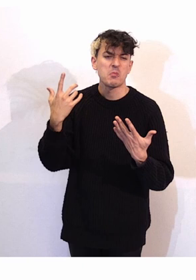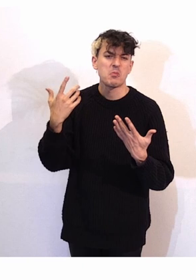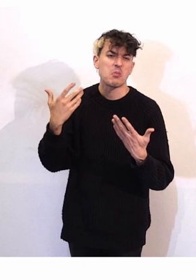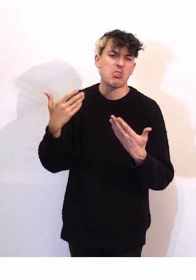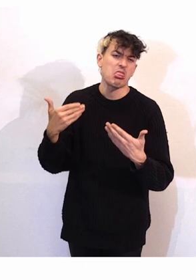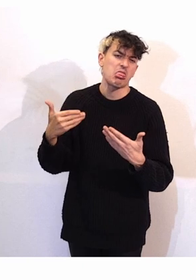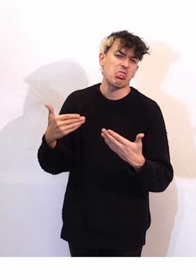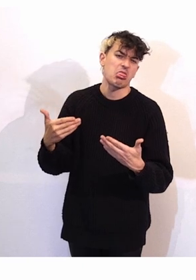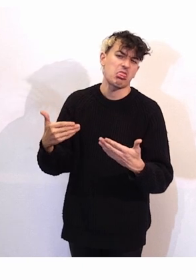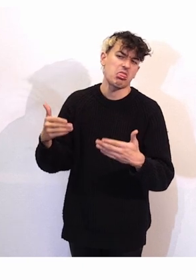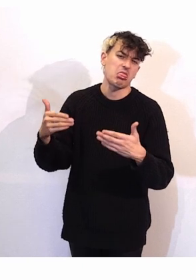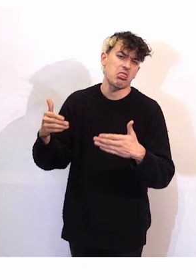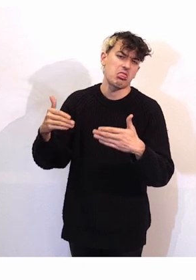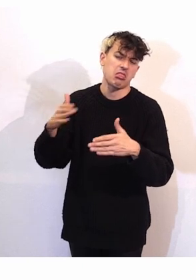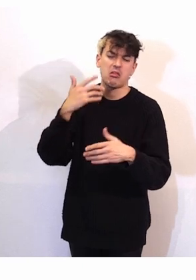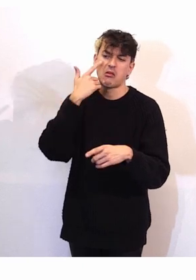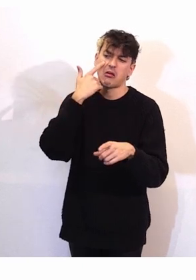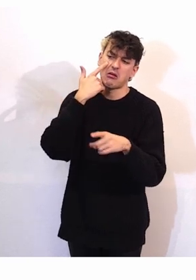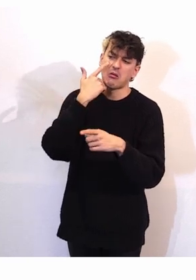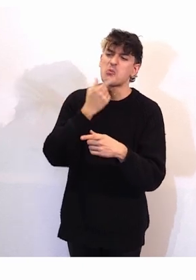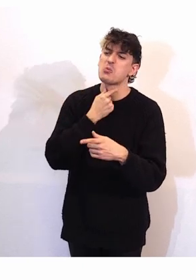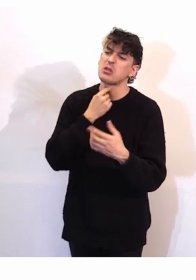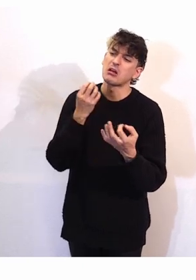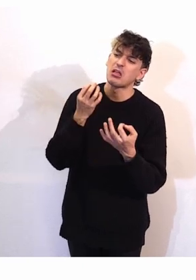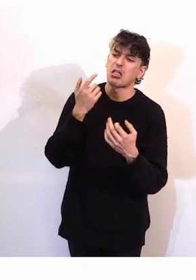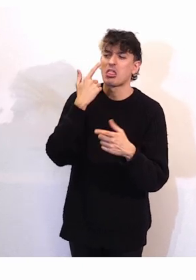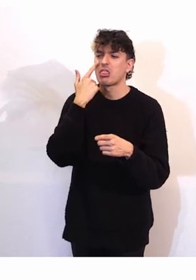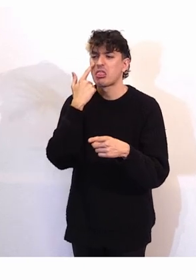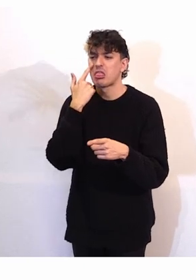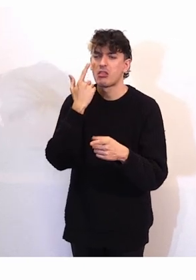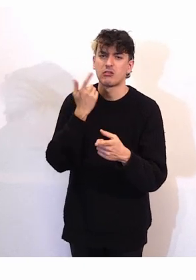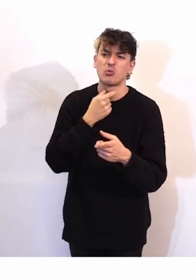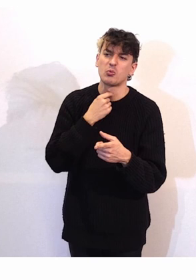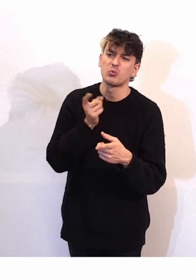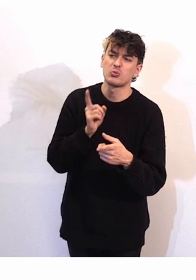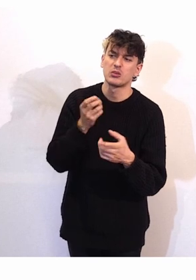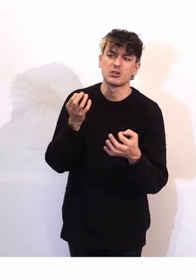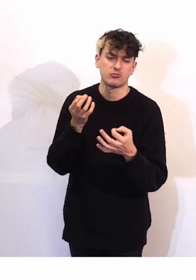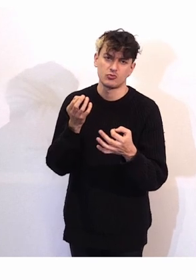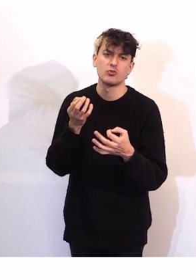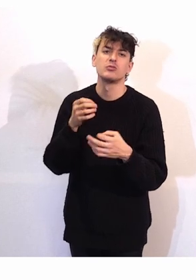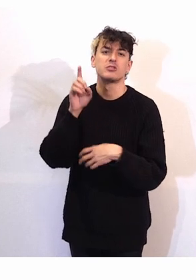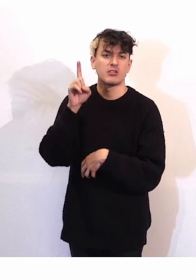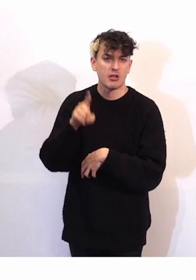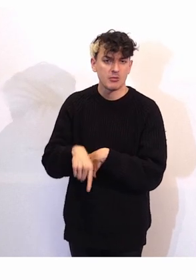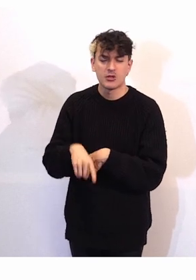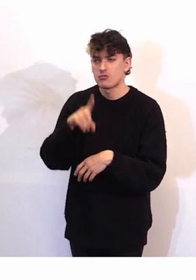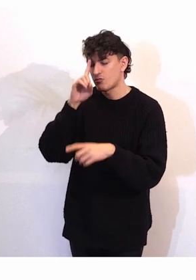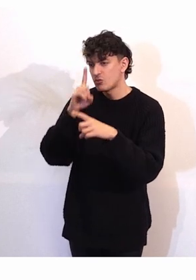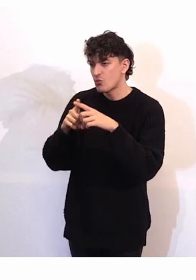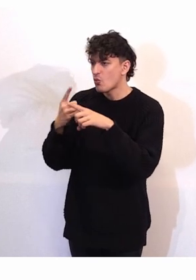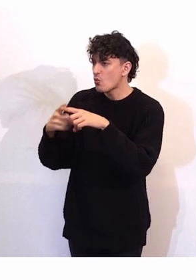sea, de decir, pues observo y a ver qué es lo que le gusta. No, también lo que no le gusta. Y también poderle corregir cosas,